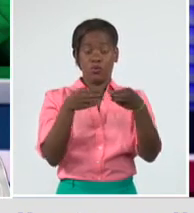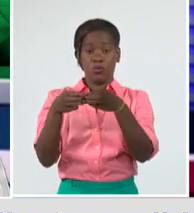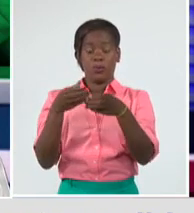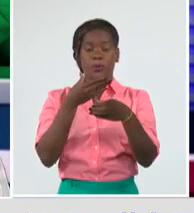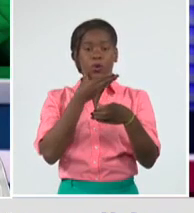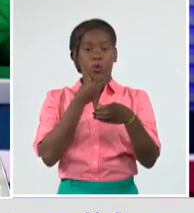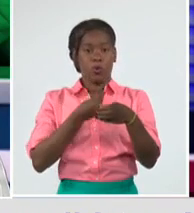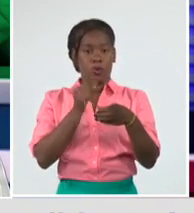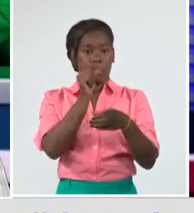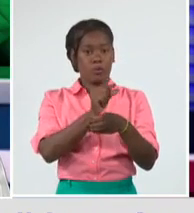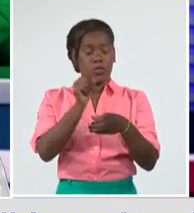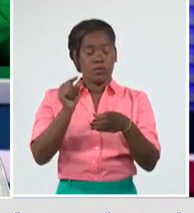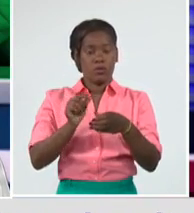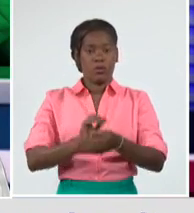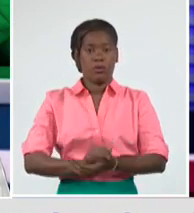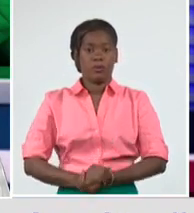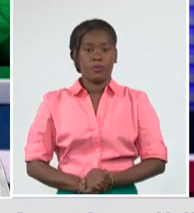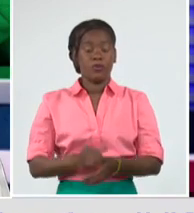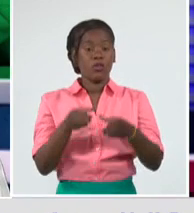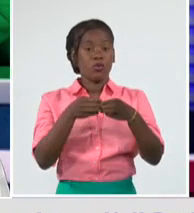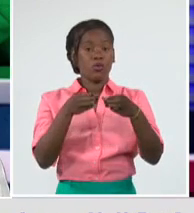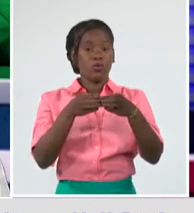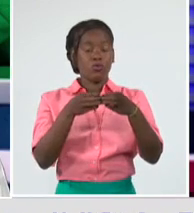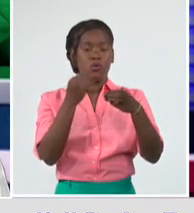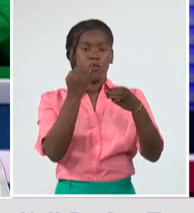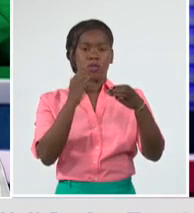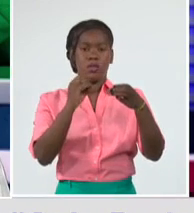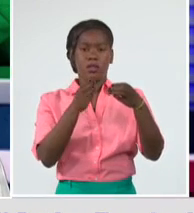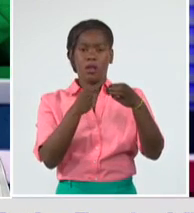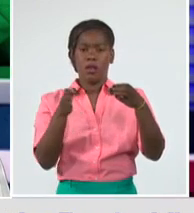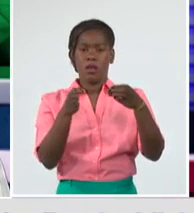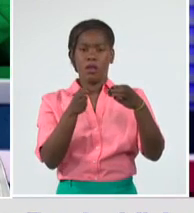Entre 60 y 69 fallecen 19 personas.